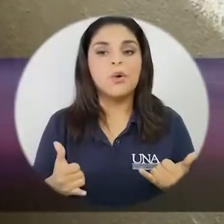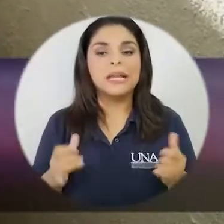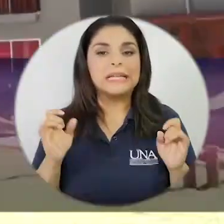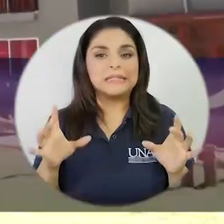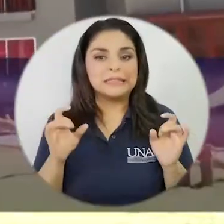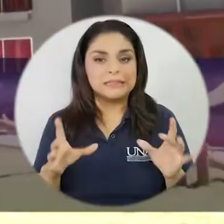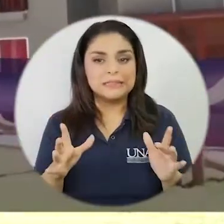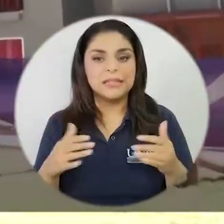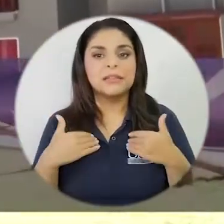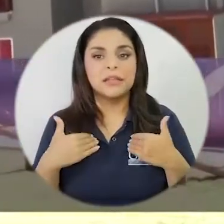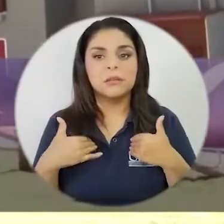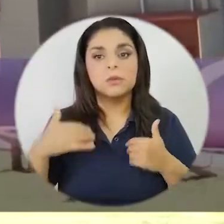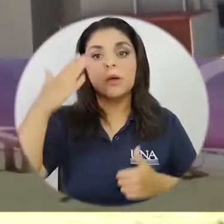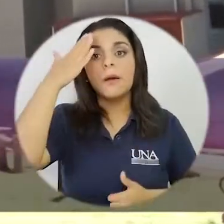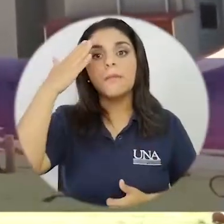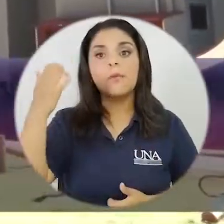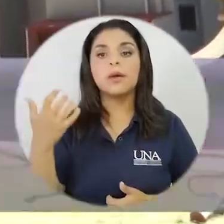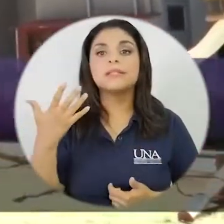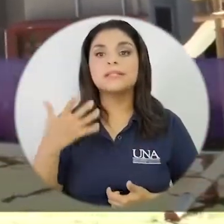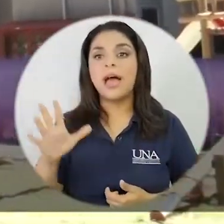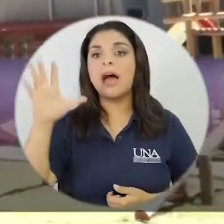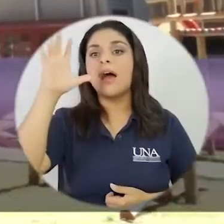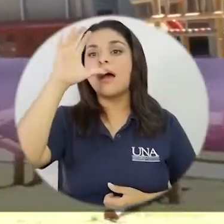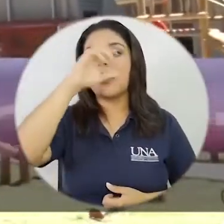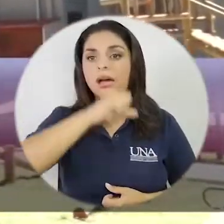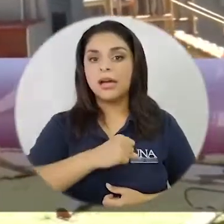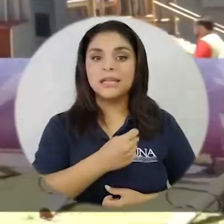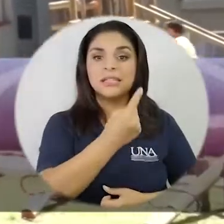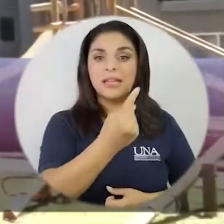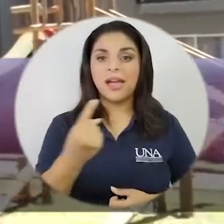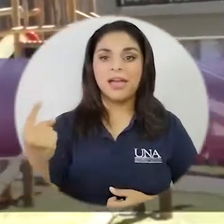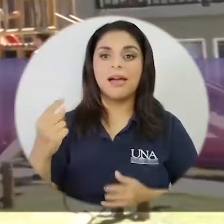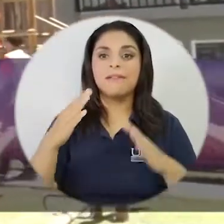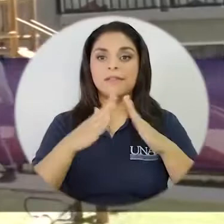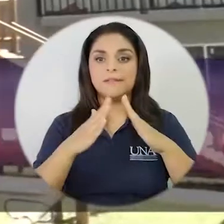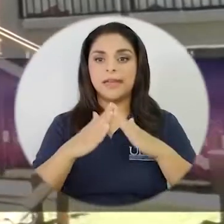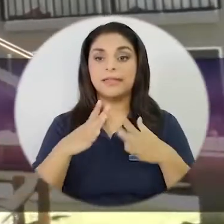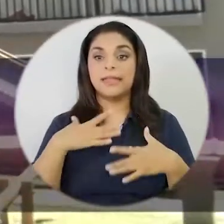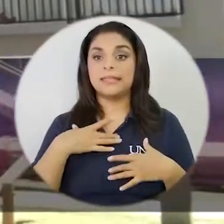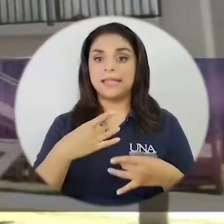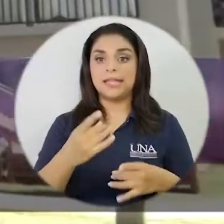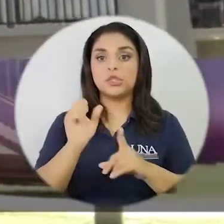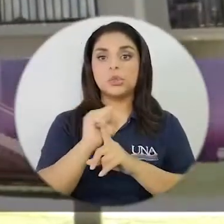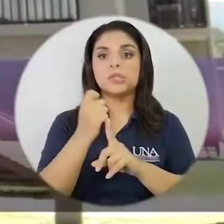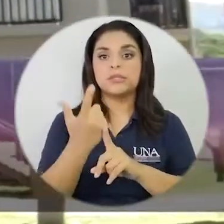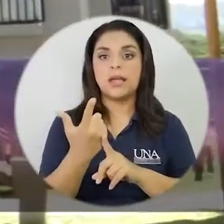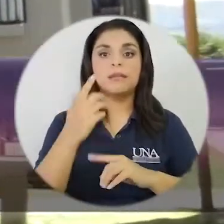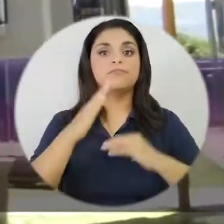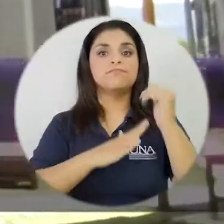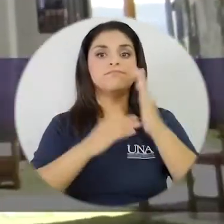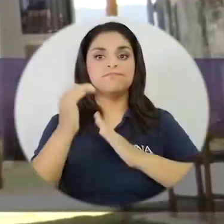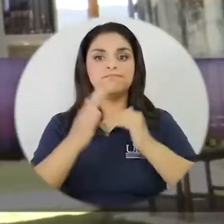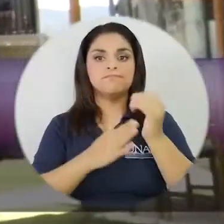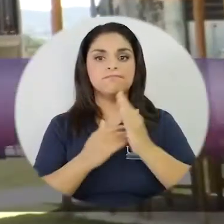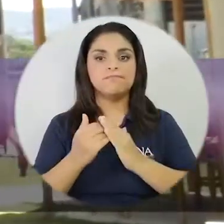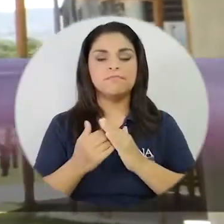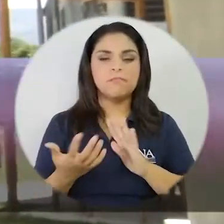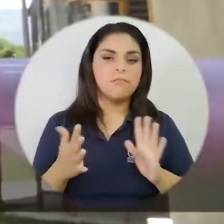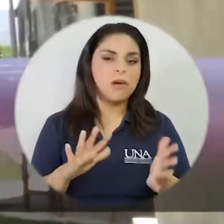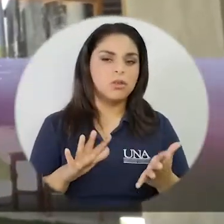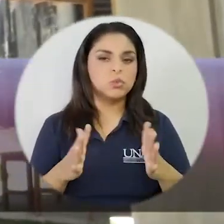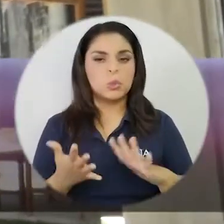vivimos, porque nos hemos dado cuenta que de cada vivienda de interés social que se construye, alrededor de